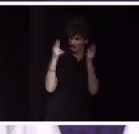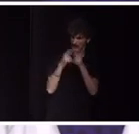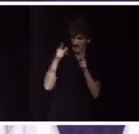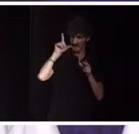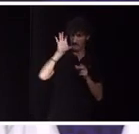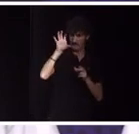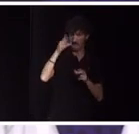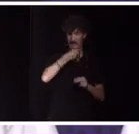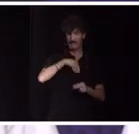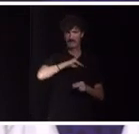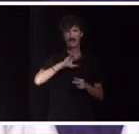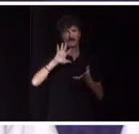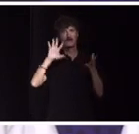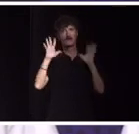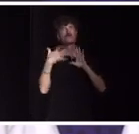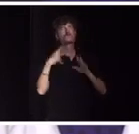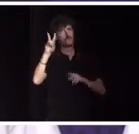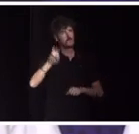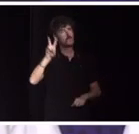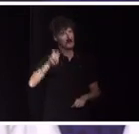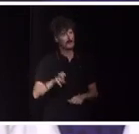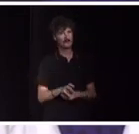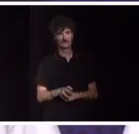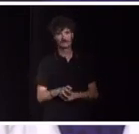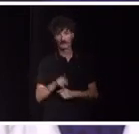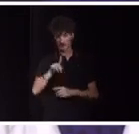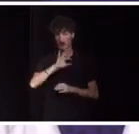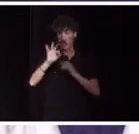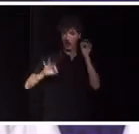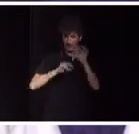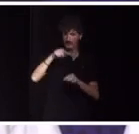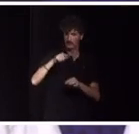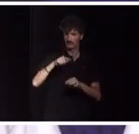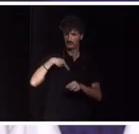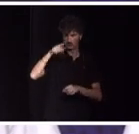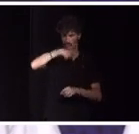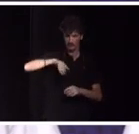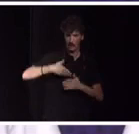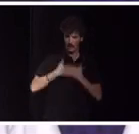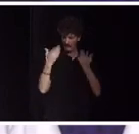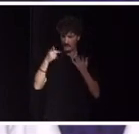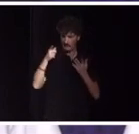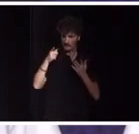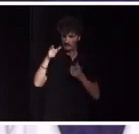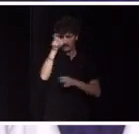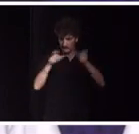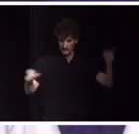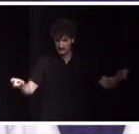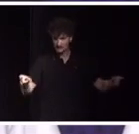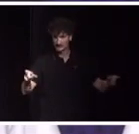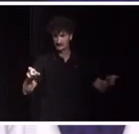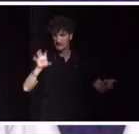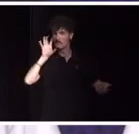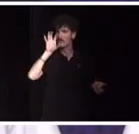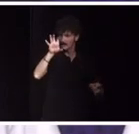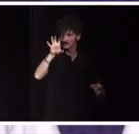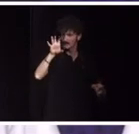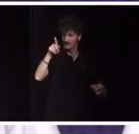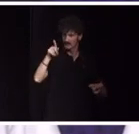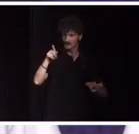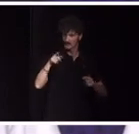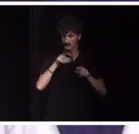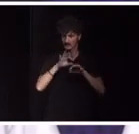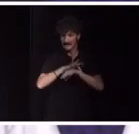país. Por eso militamos en nuestra organización, porque confiamos en nuestro pueblo. Y creo que eso debe ser la guía de nuestra